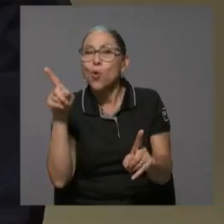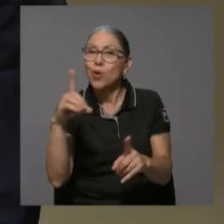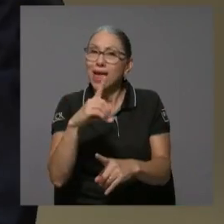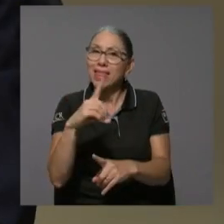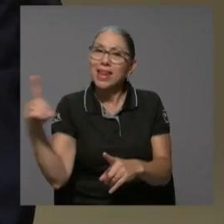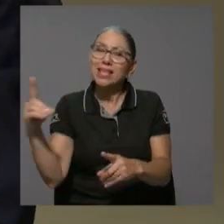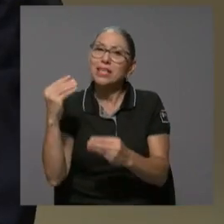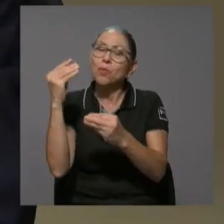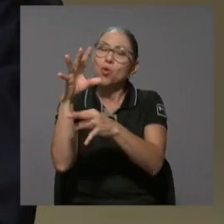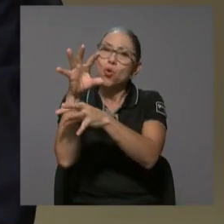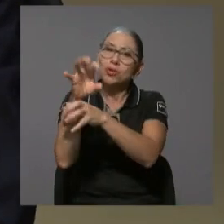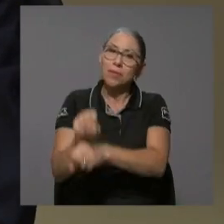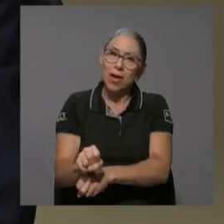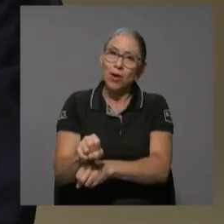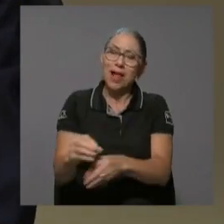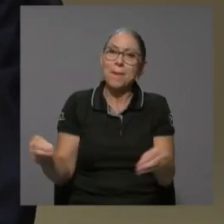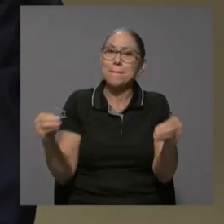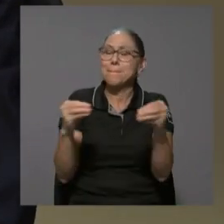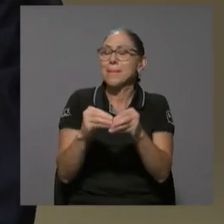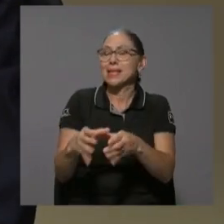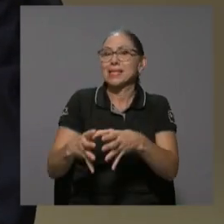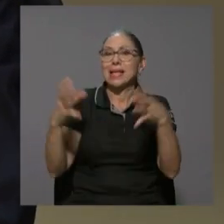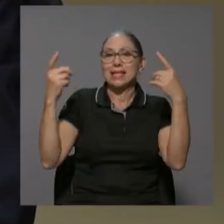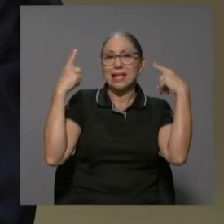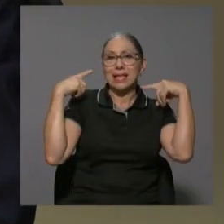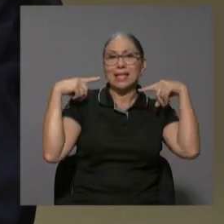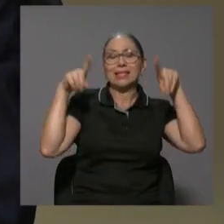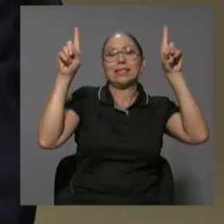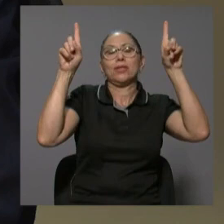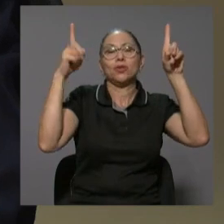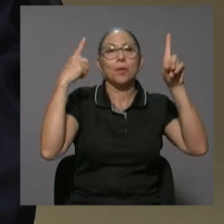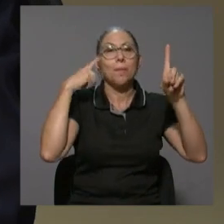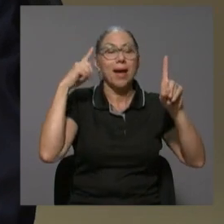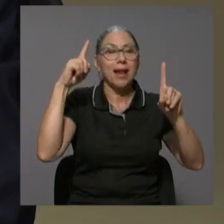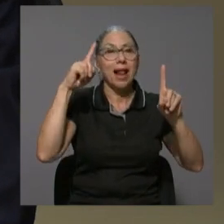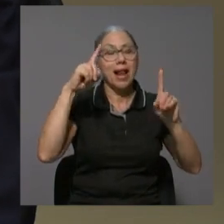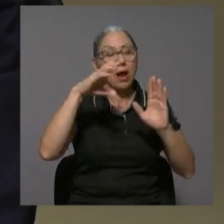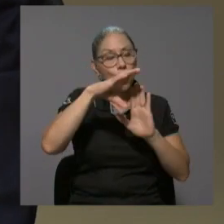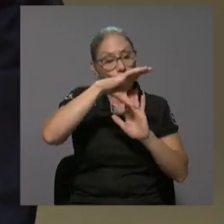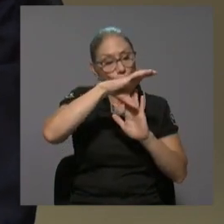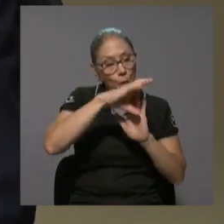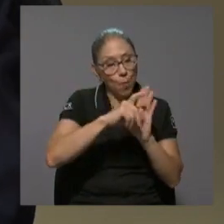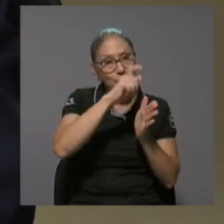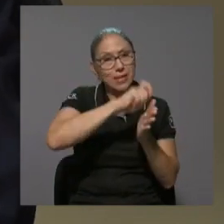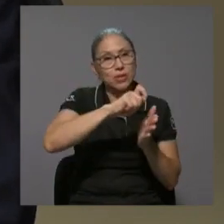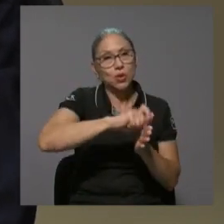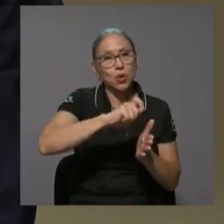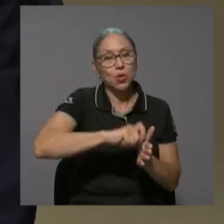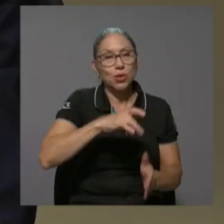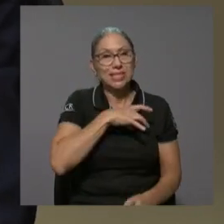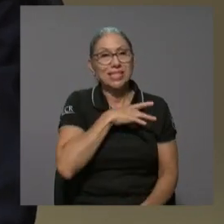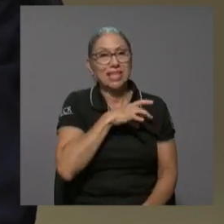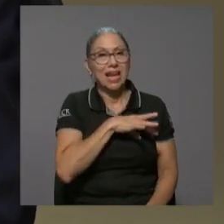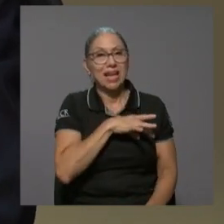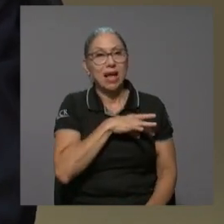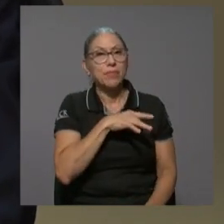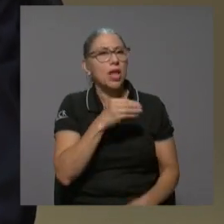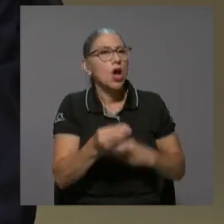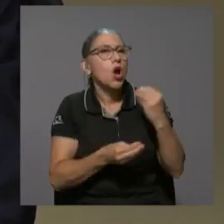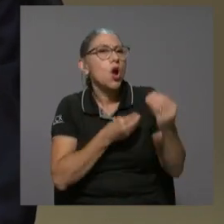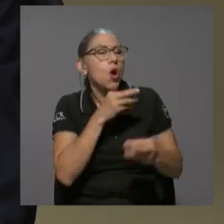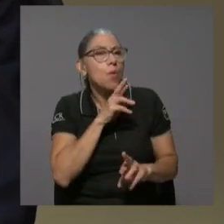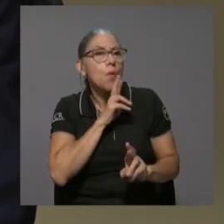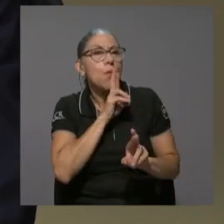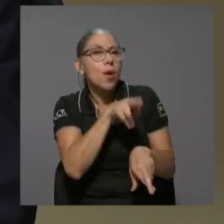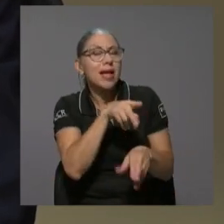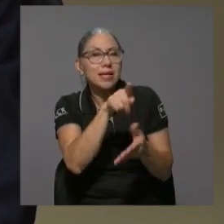éxito en las elecciones para la Convención Constituyente chilena. ¿Cómo va a salir ese texto? No lo sabemos, pero